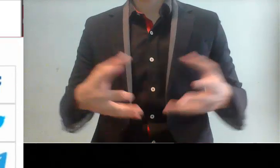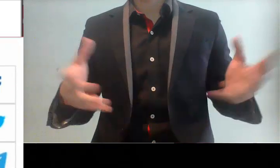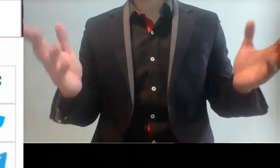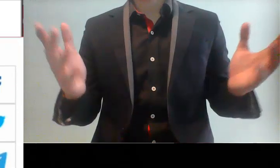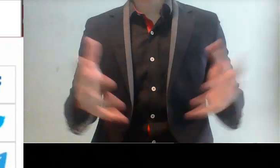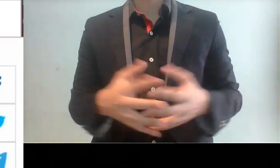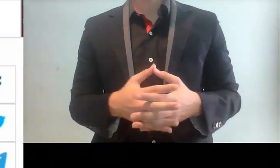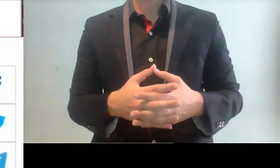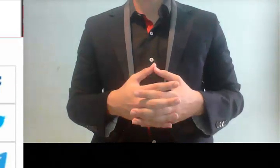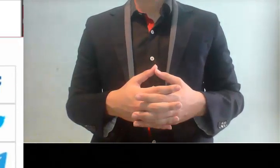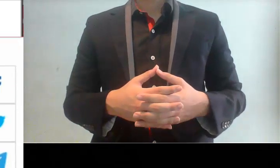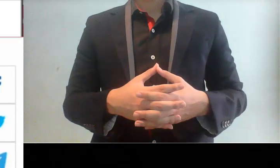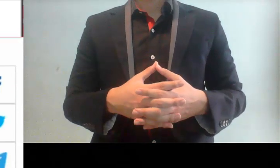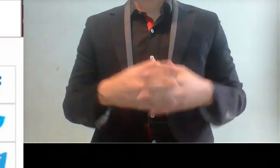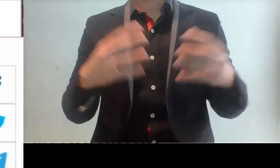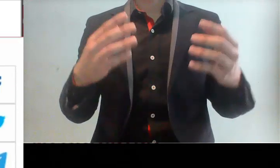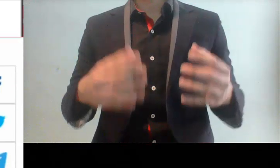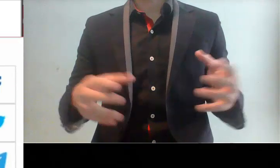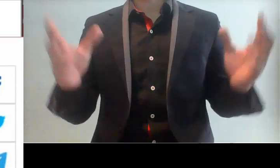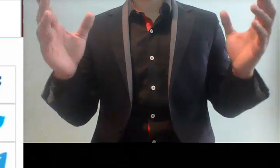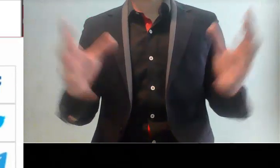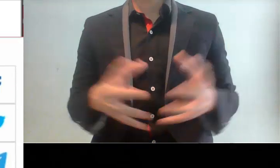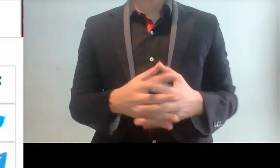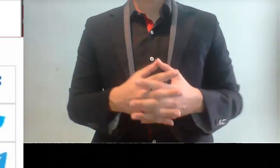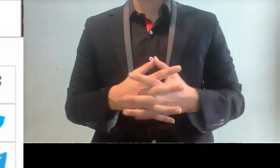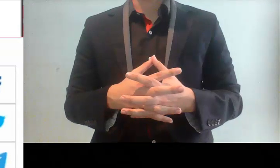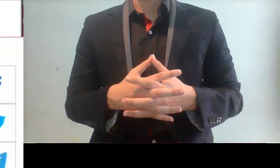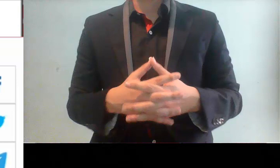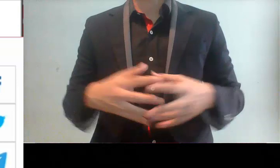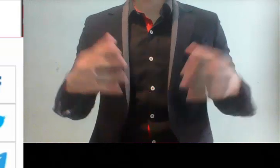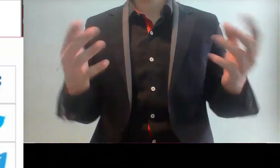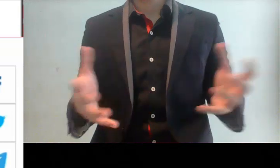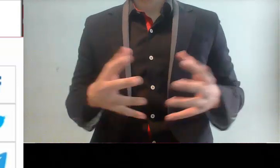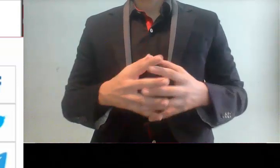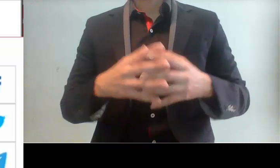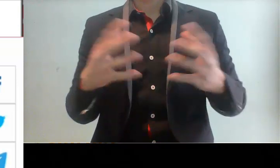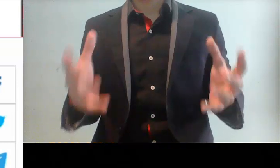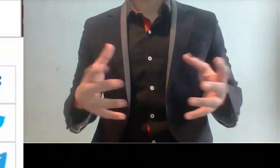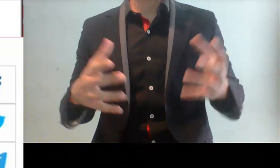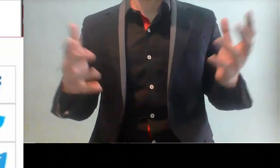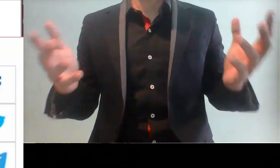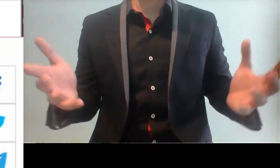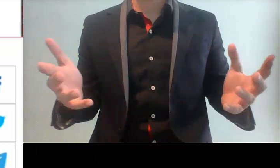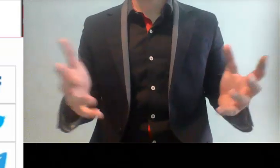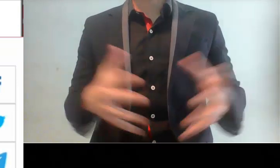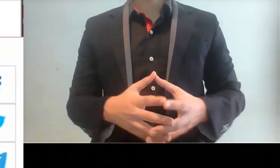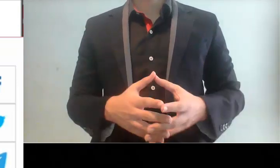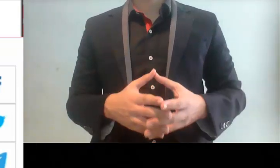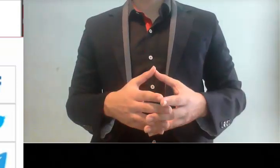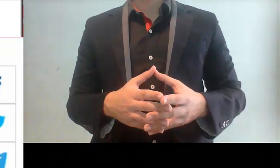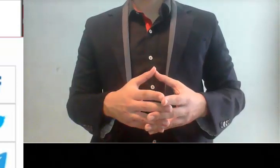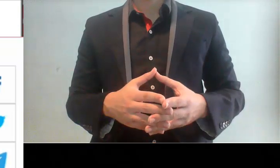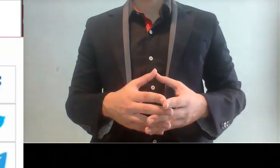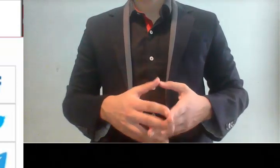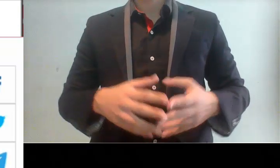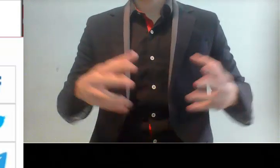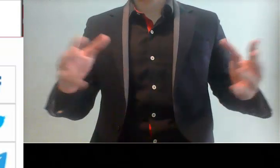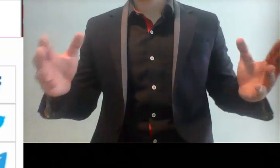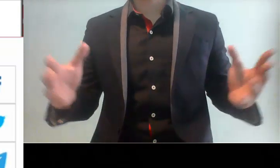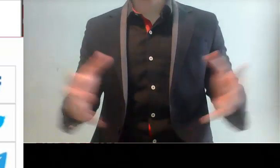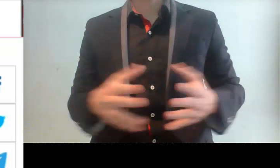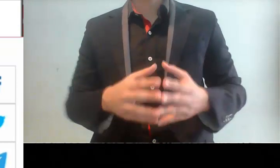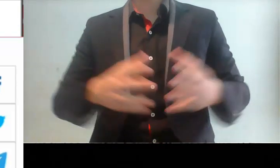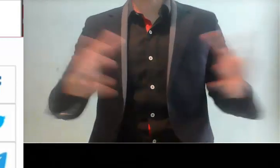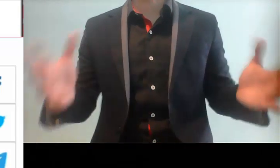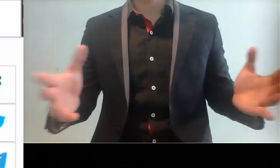están ni siquiera testeadas, no están ni siquiera comprobadas de que haya algún error, no. Y es que muchos dicen, no, ninguna aplicación es libre de errores. No,